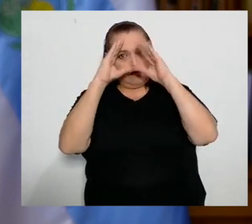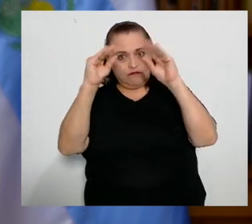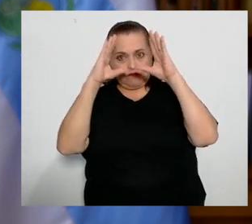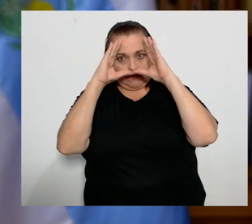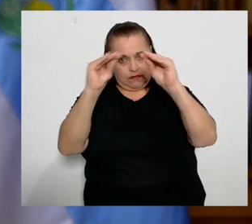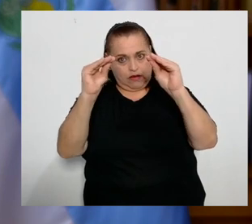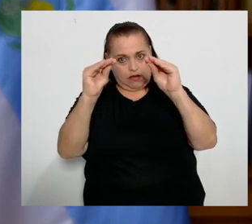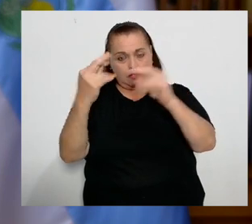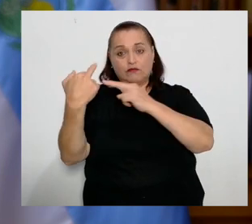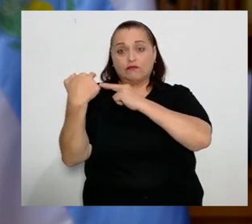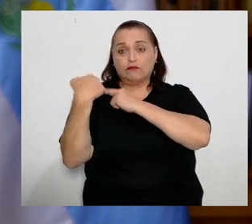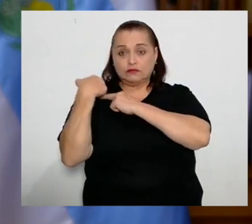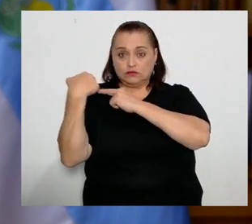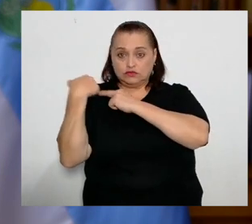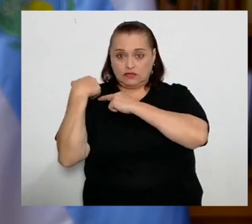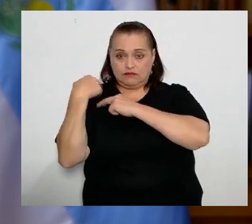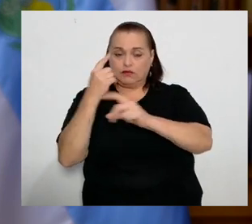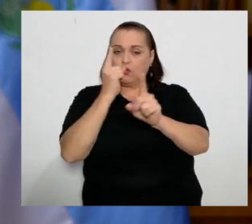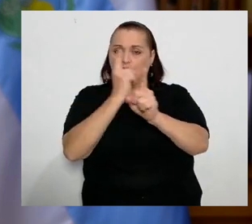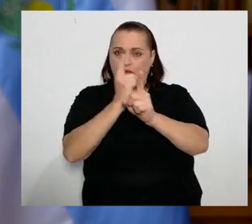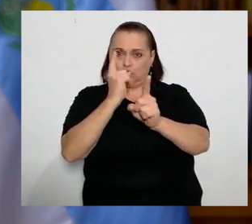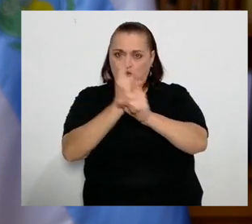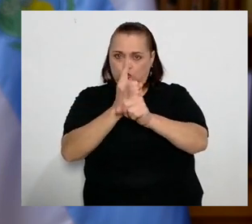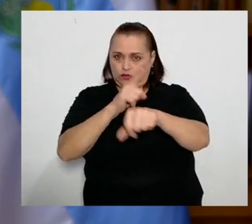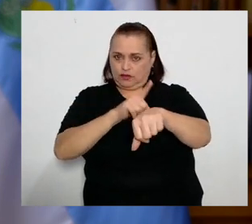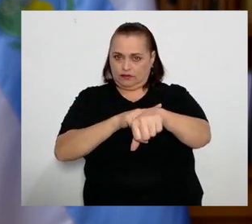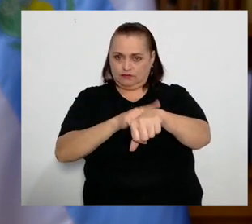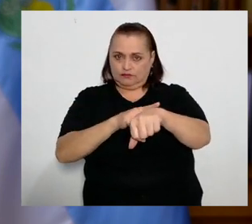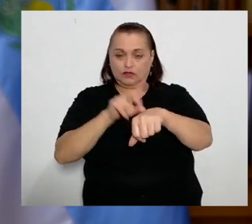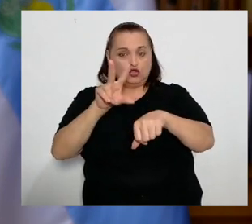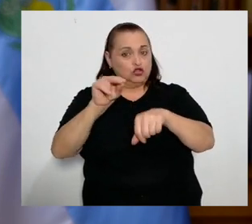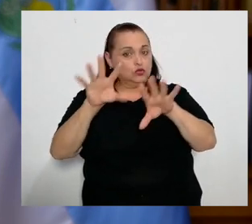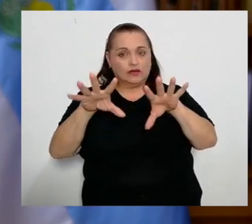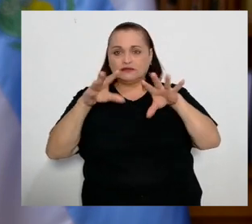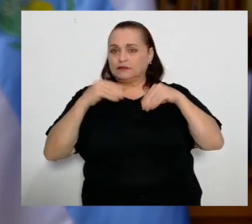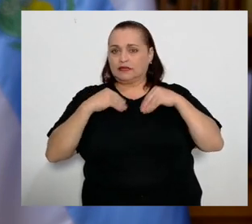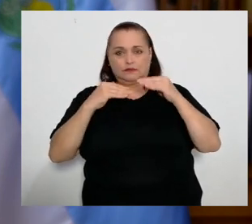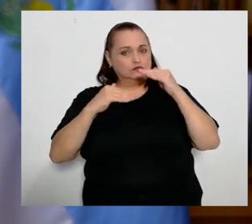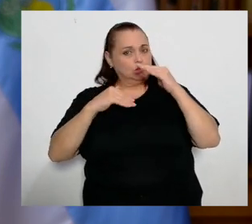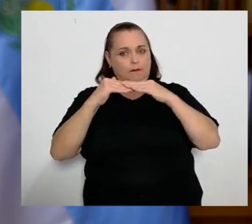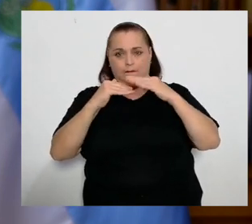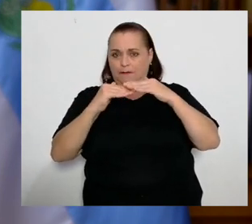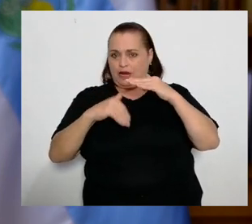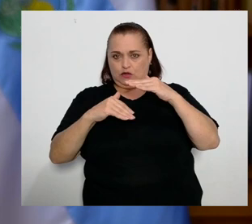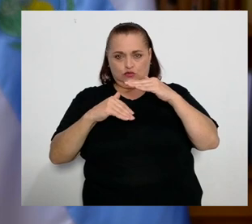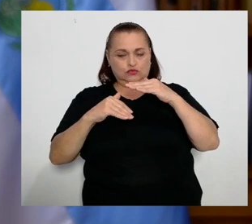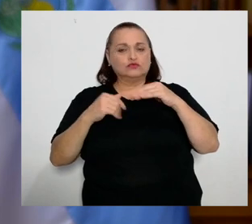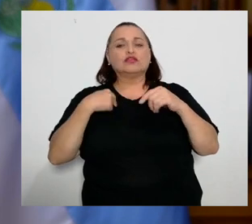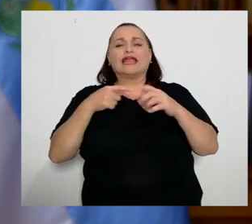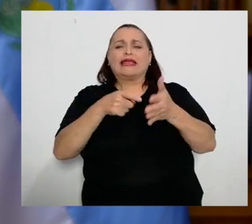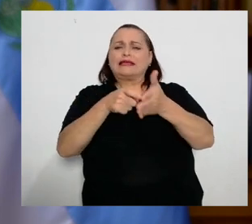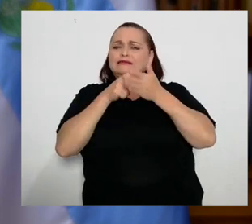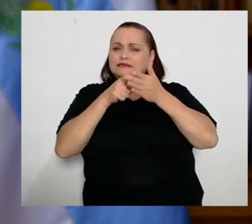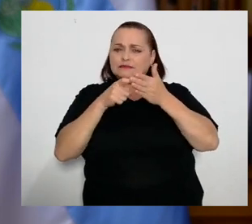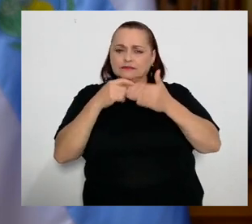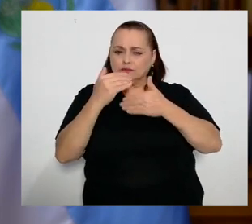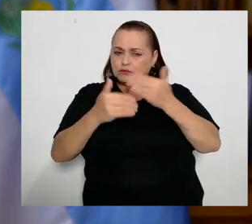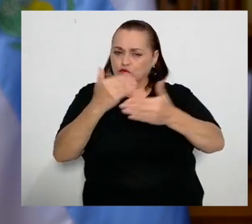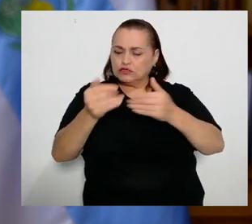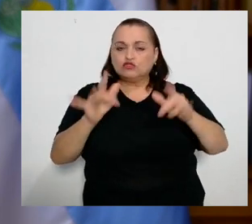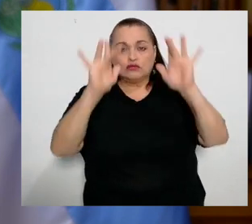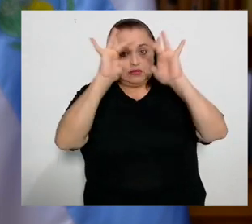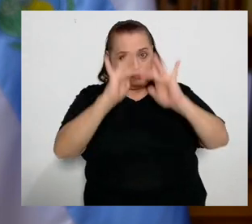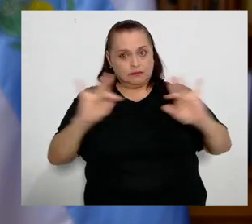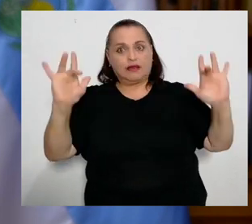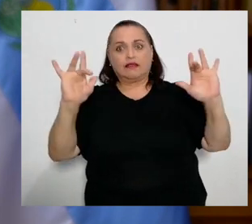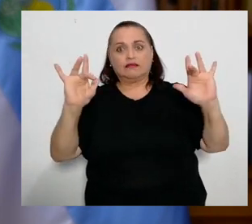informada responsable y oportuna no aceptaremos menos de eso vamos a exigir un proceso